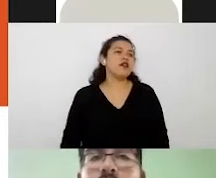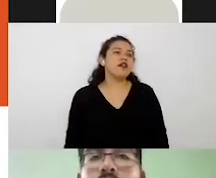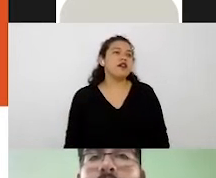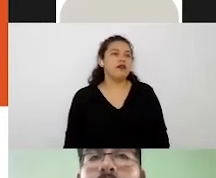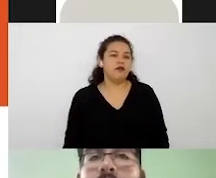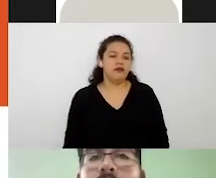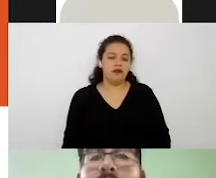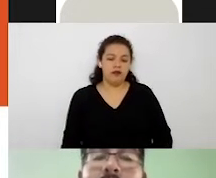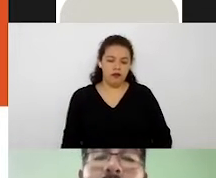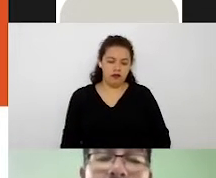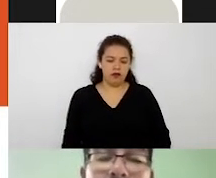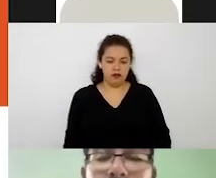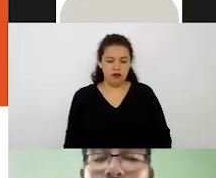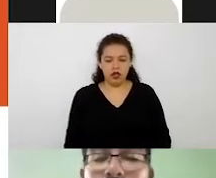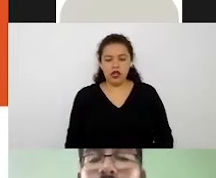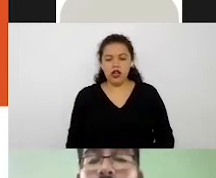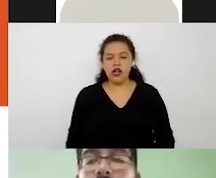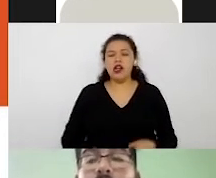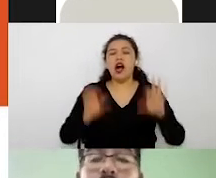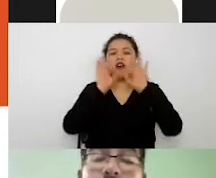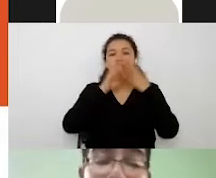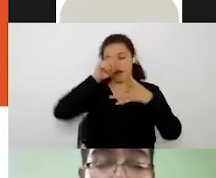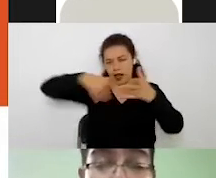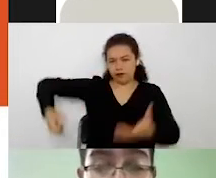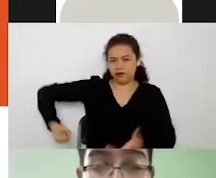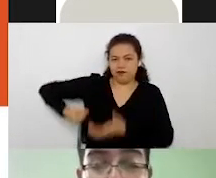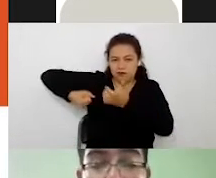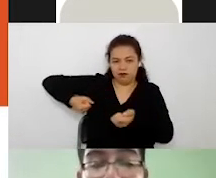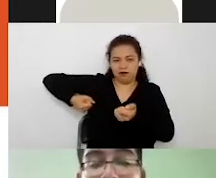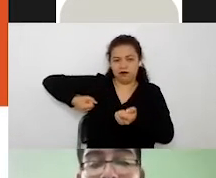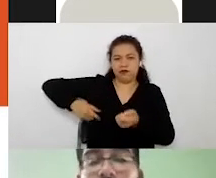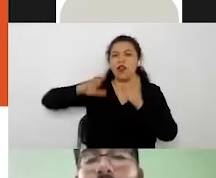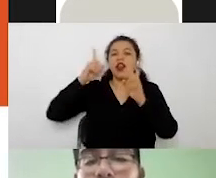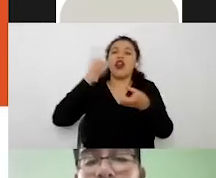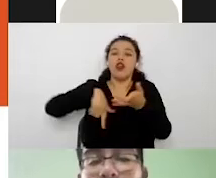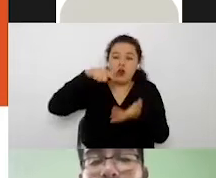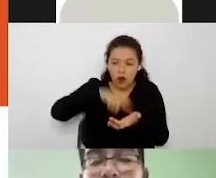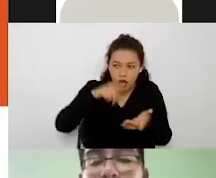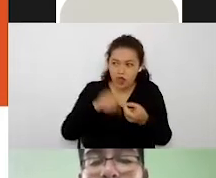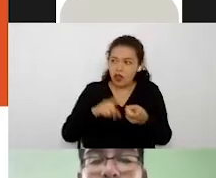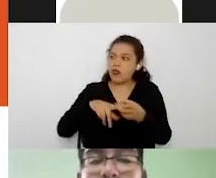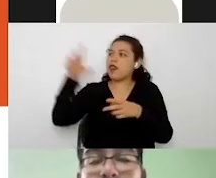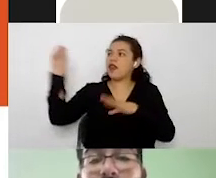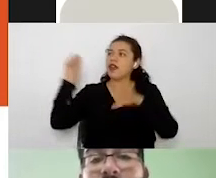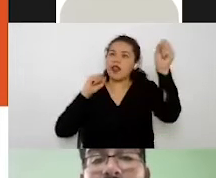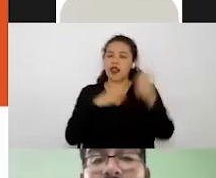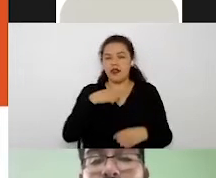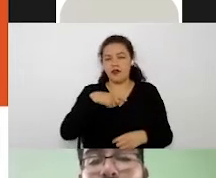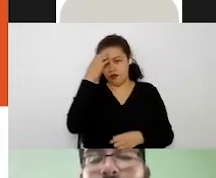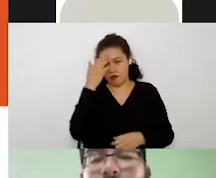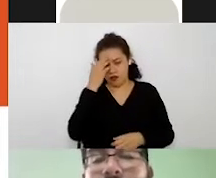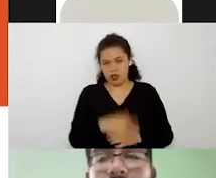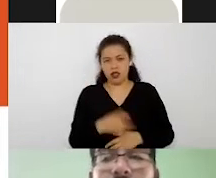cómo tengo que cargar el extintor, en dónde se encuentran los extintores, tengo que conocerlos primeramente porque si no sé, si